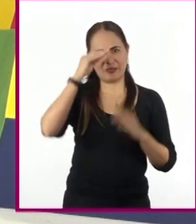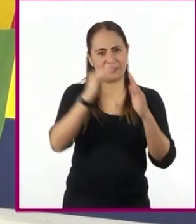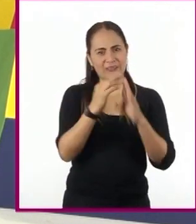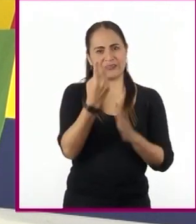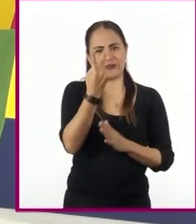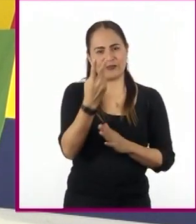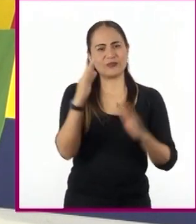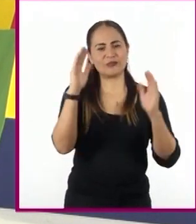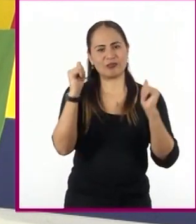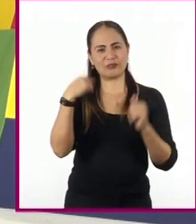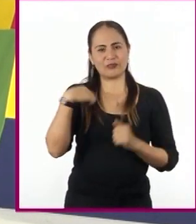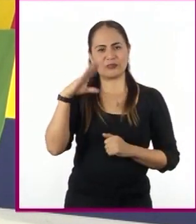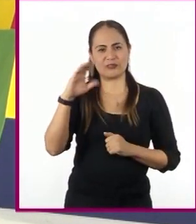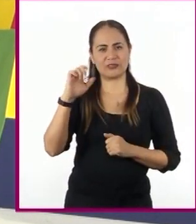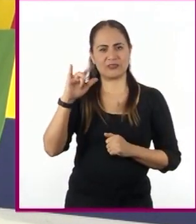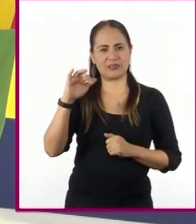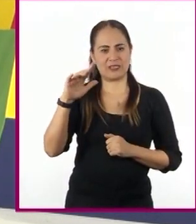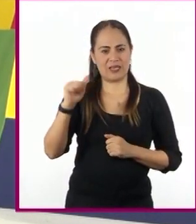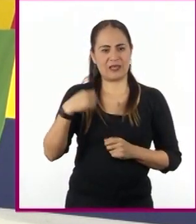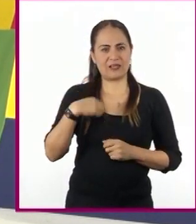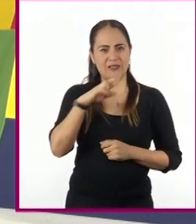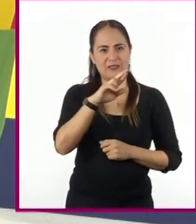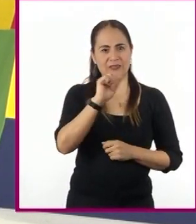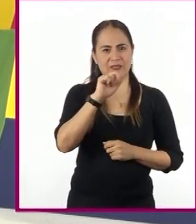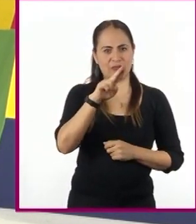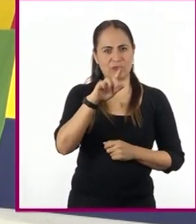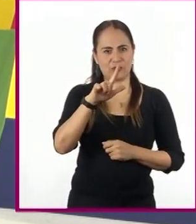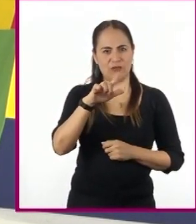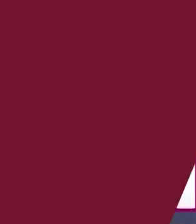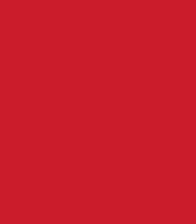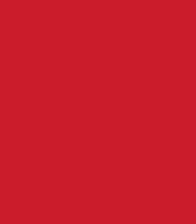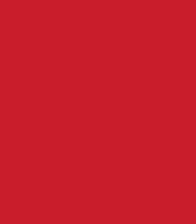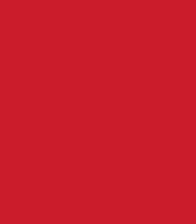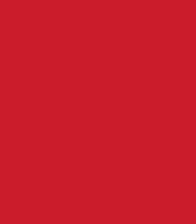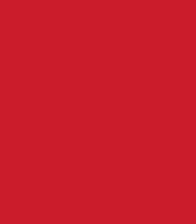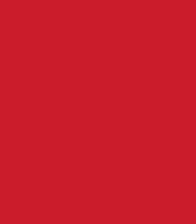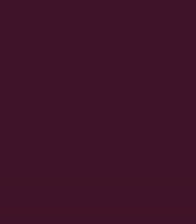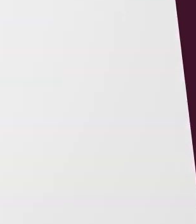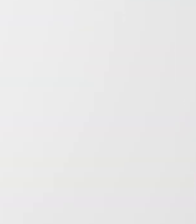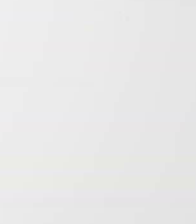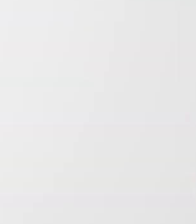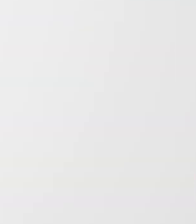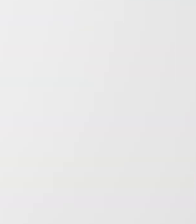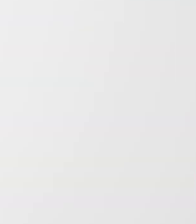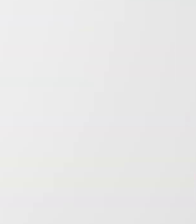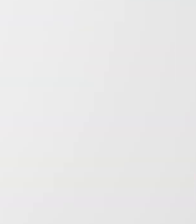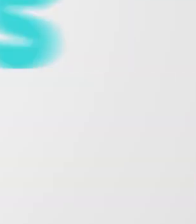Nos despedimos Cecilia Vargas y Saúl Miranda. ¡Hasta la próxima!